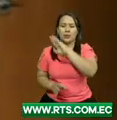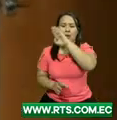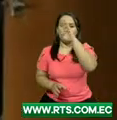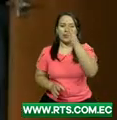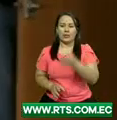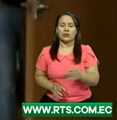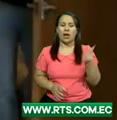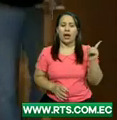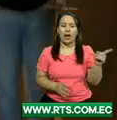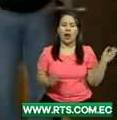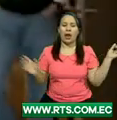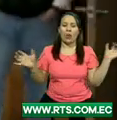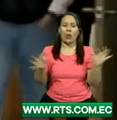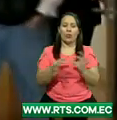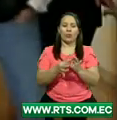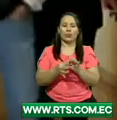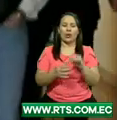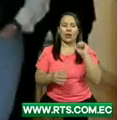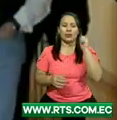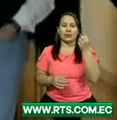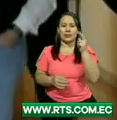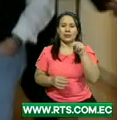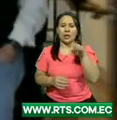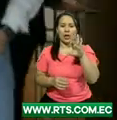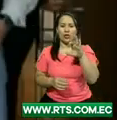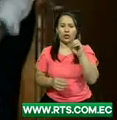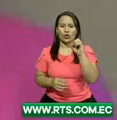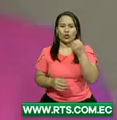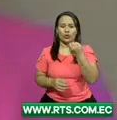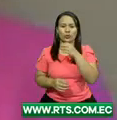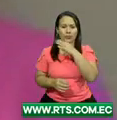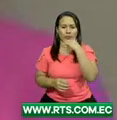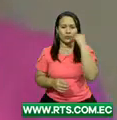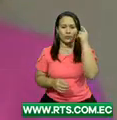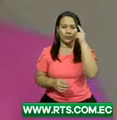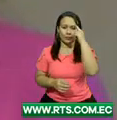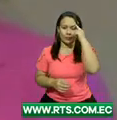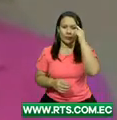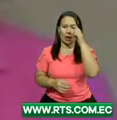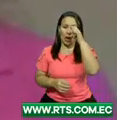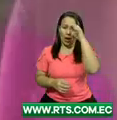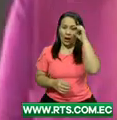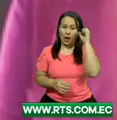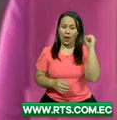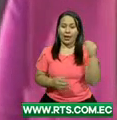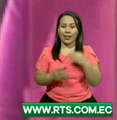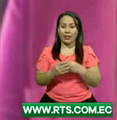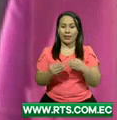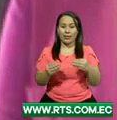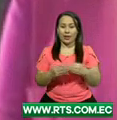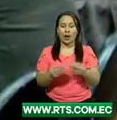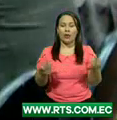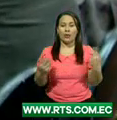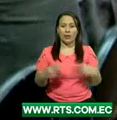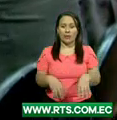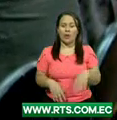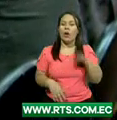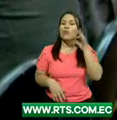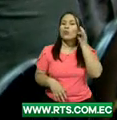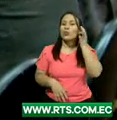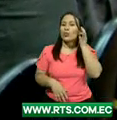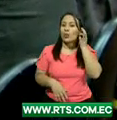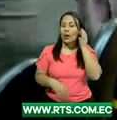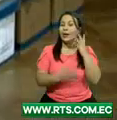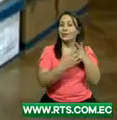habría sido el nexo entre santos con correa y glass pero no solo se manejó dinero en efectivo martínez a través del nexo